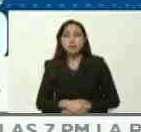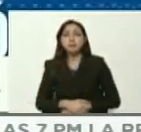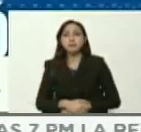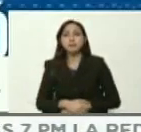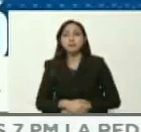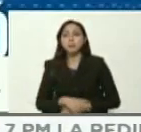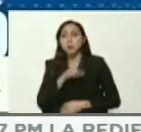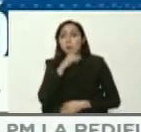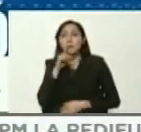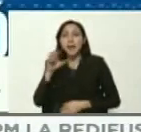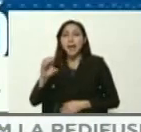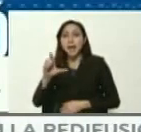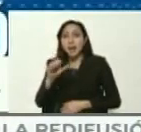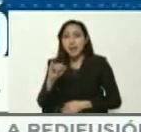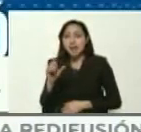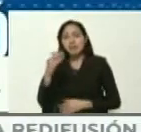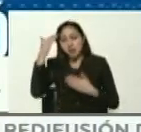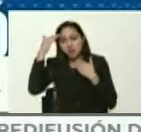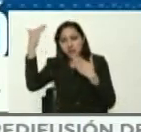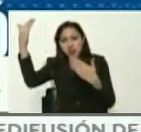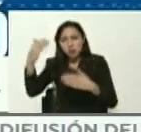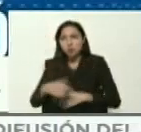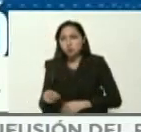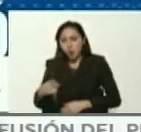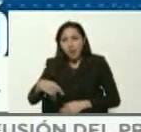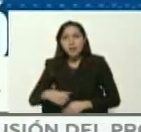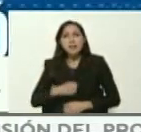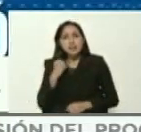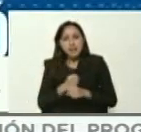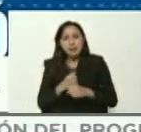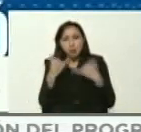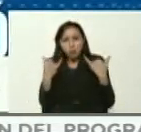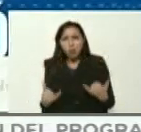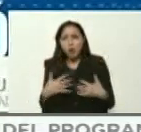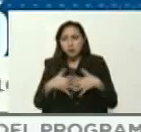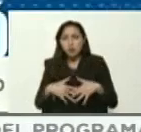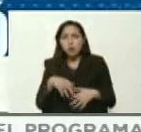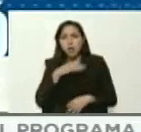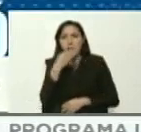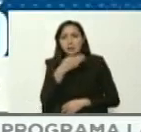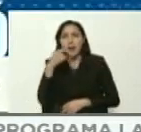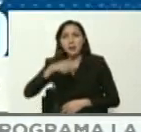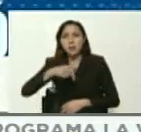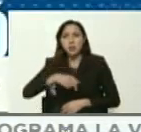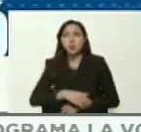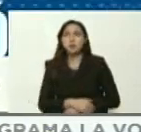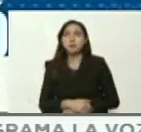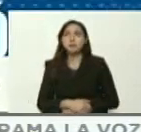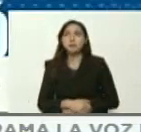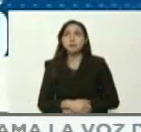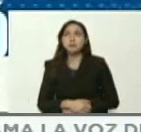Eliezer, mi saludo, Eliezer, debe estar trabajando hoy en el turno de la tarde.